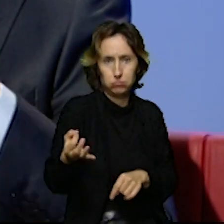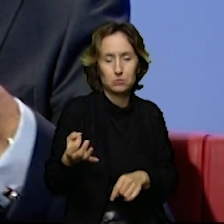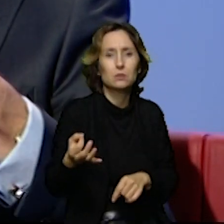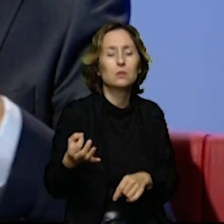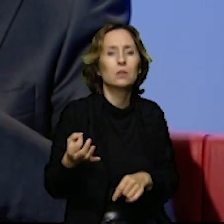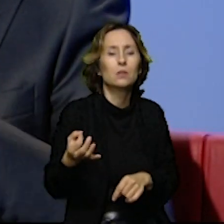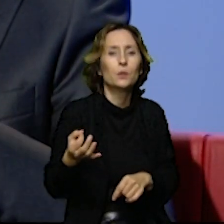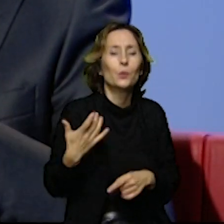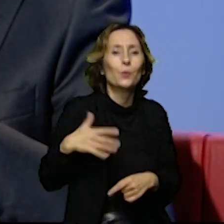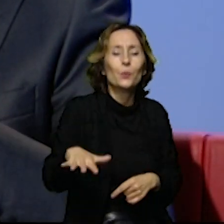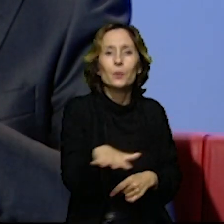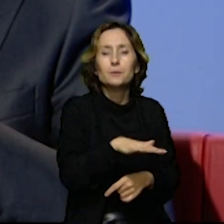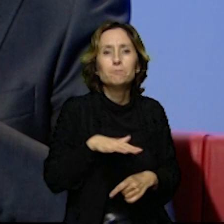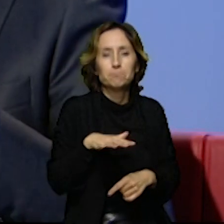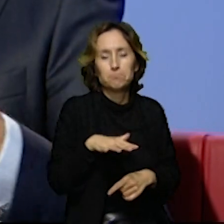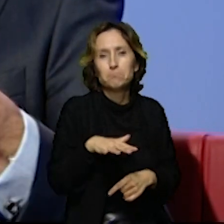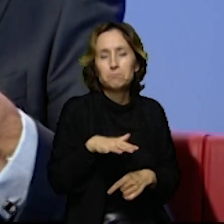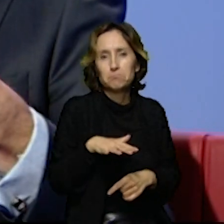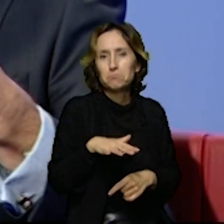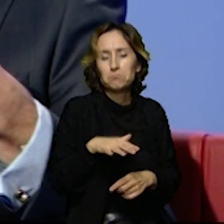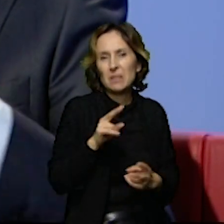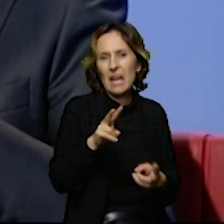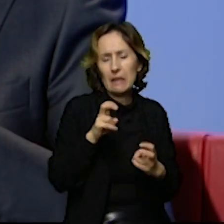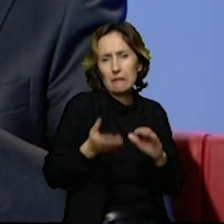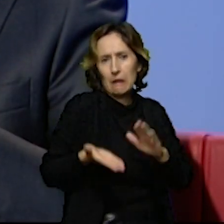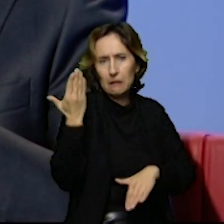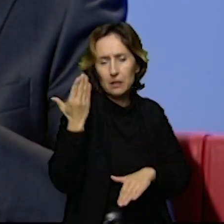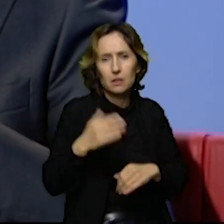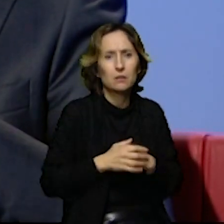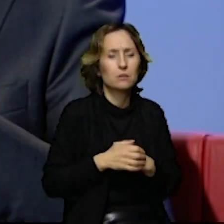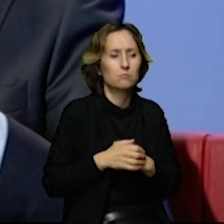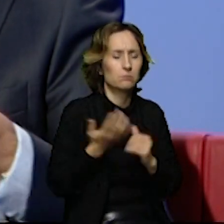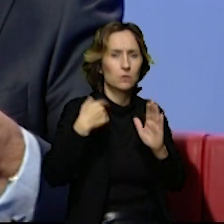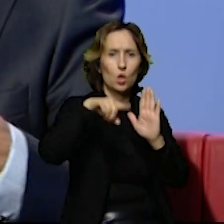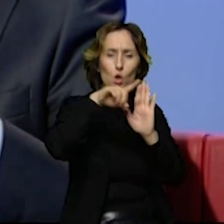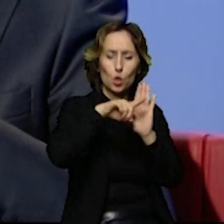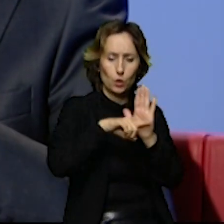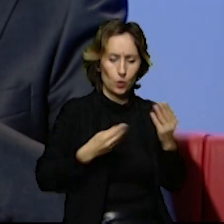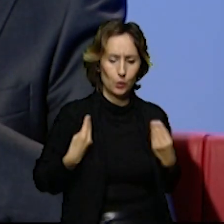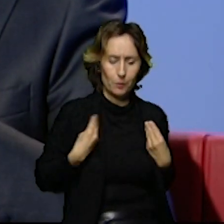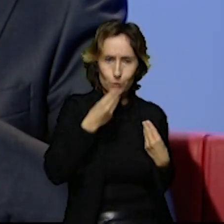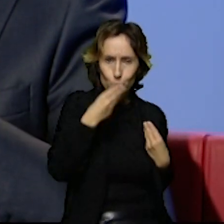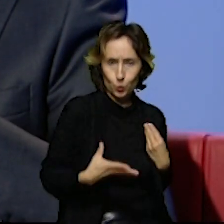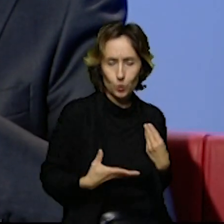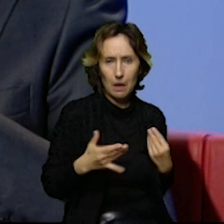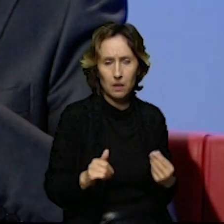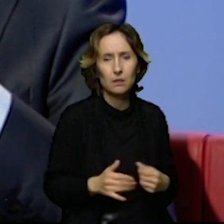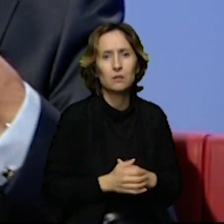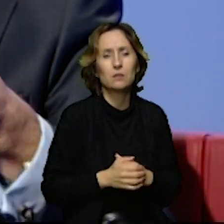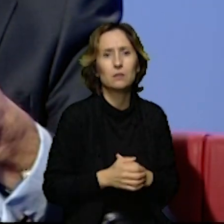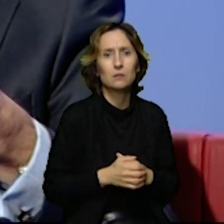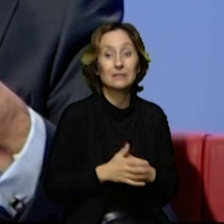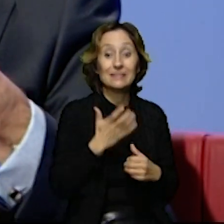es un lugar con una renta alta, con unas condiciones de vida buenas, y por tanto,